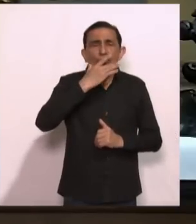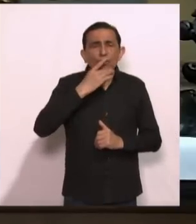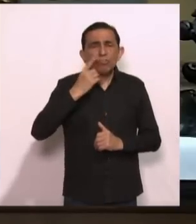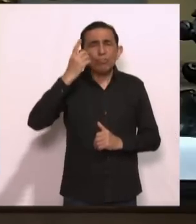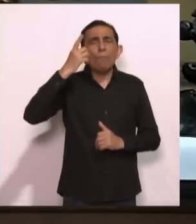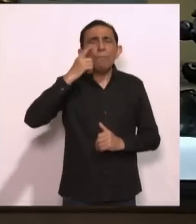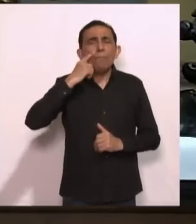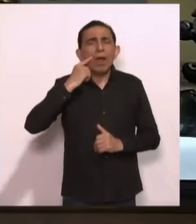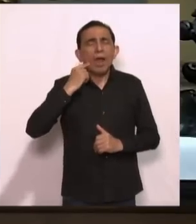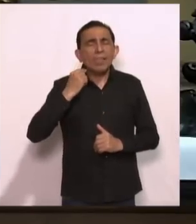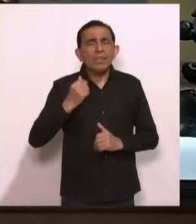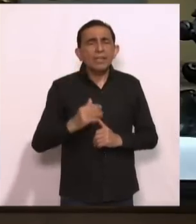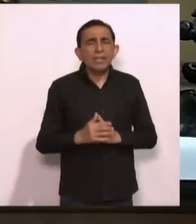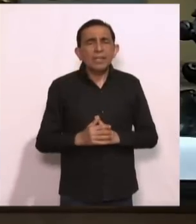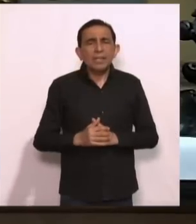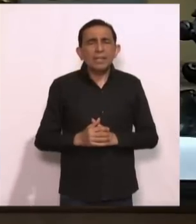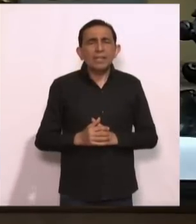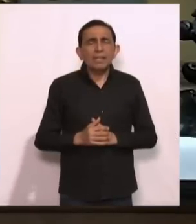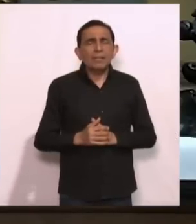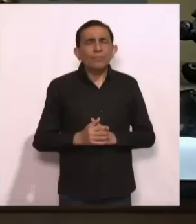Dios Padre.